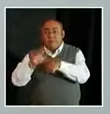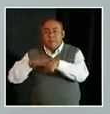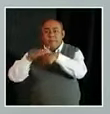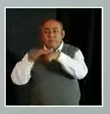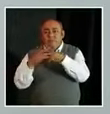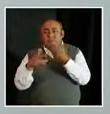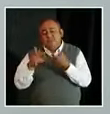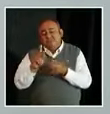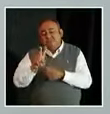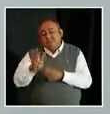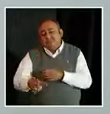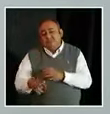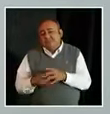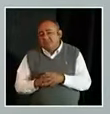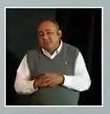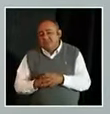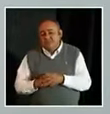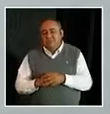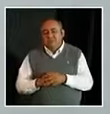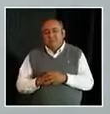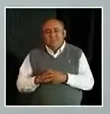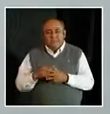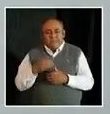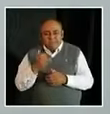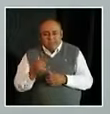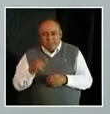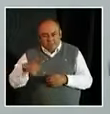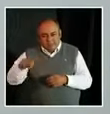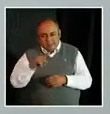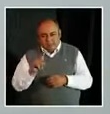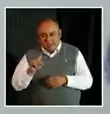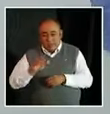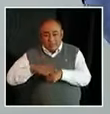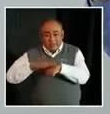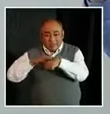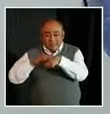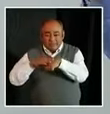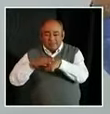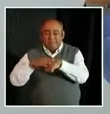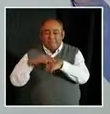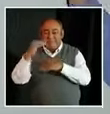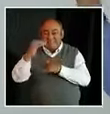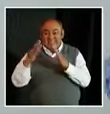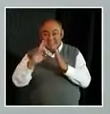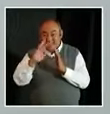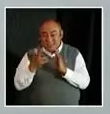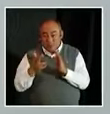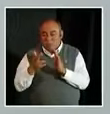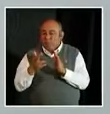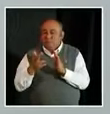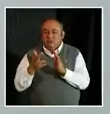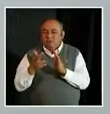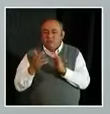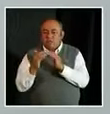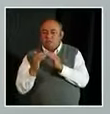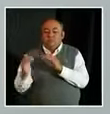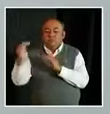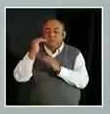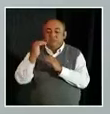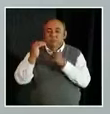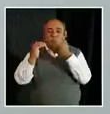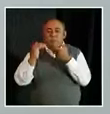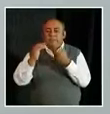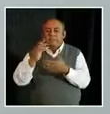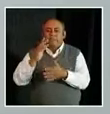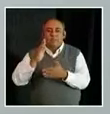realidad. Y pues evidentemente si incrementa su consumo, pasa a una tarifa más cara y bueno, pues le pega, ese es su castigo,